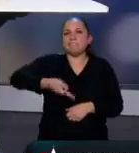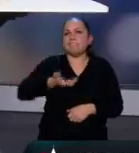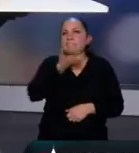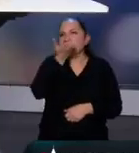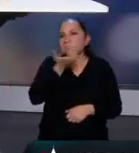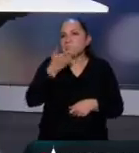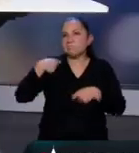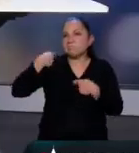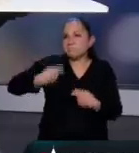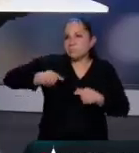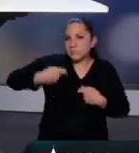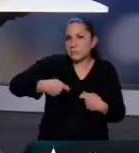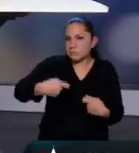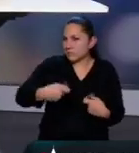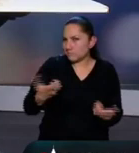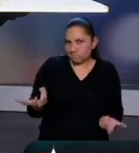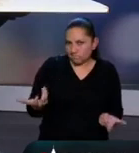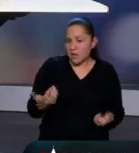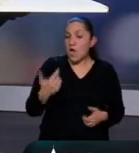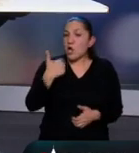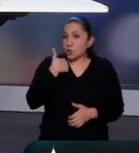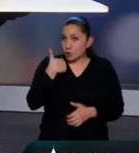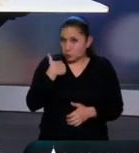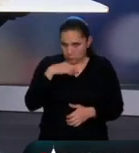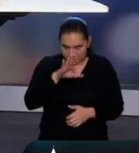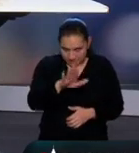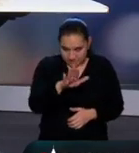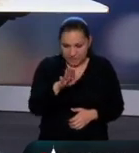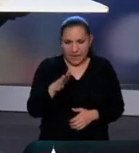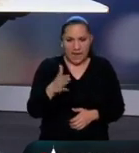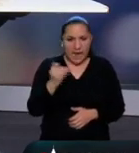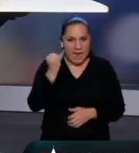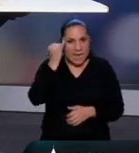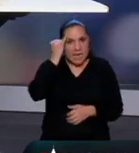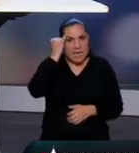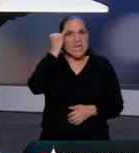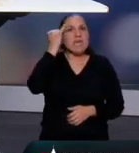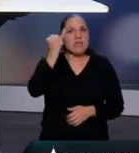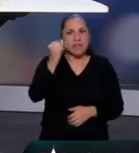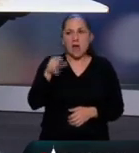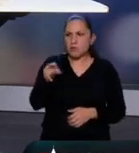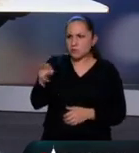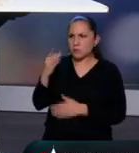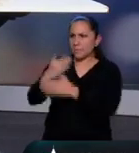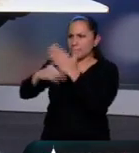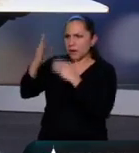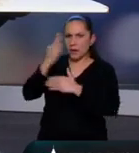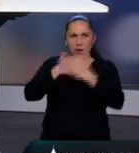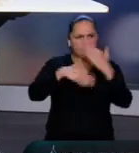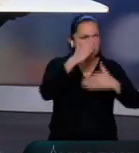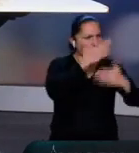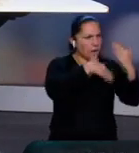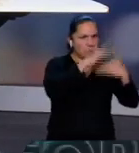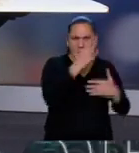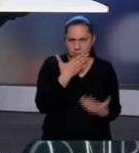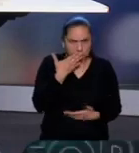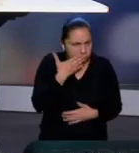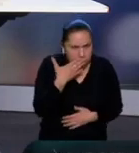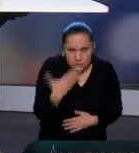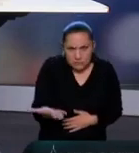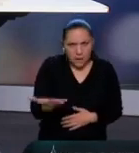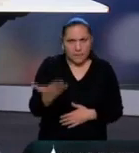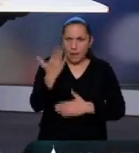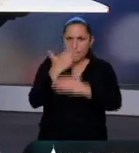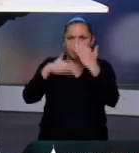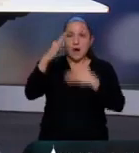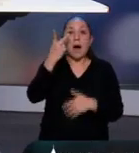yo no estoy en contra de una idea meritocrática siempre y cuando todos partieran del mismo piso de igualdad de oportunidades. Es decir,